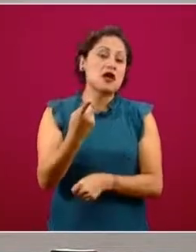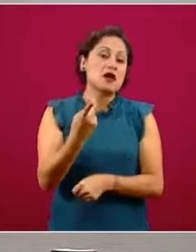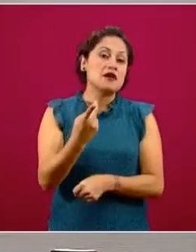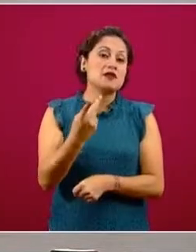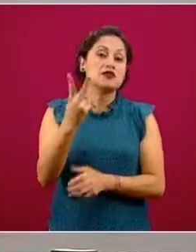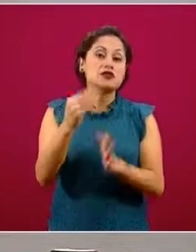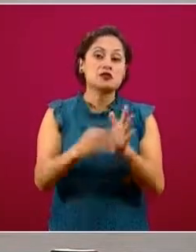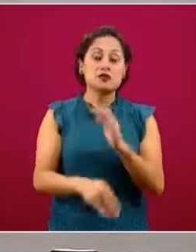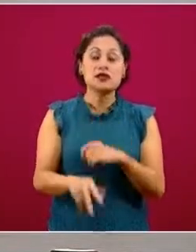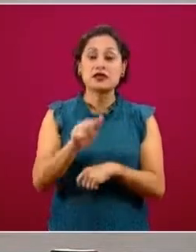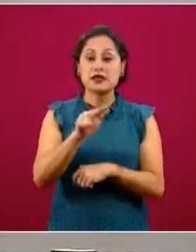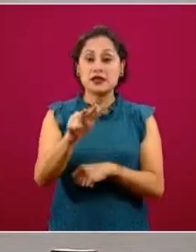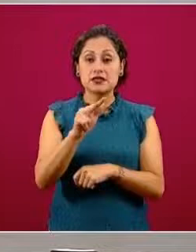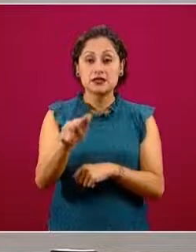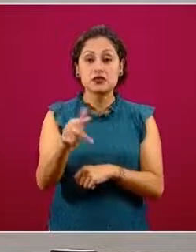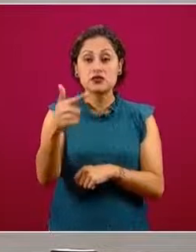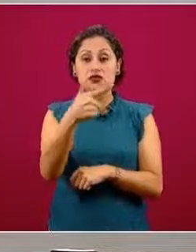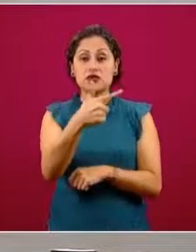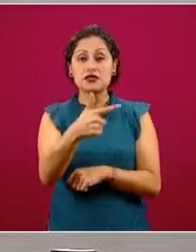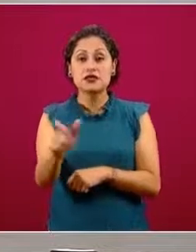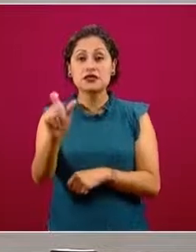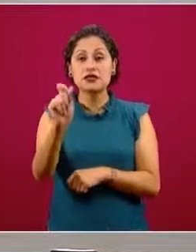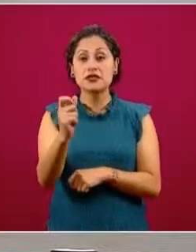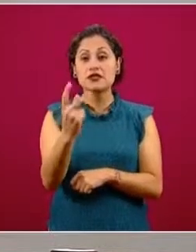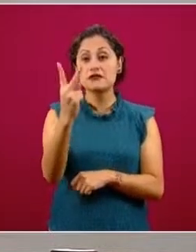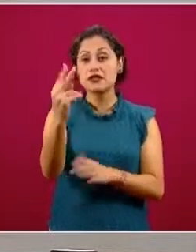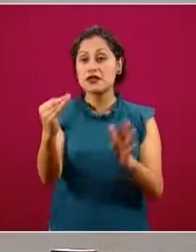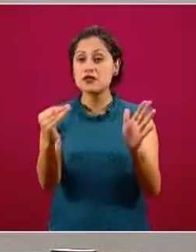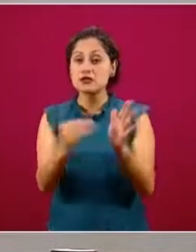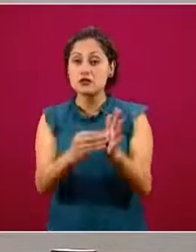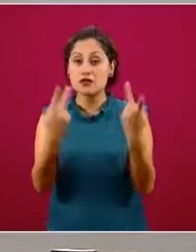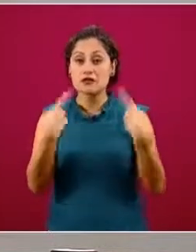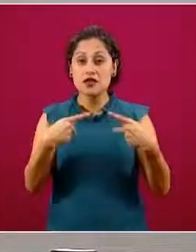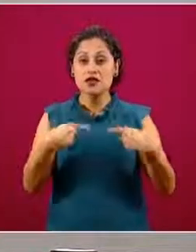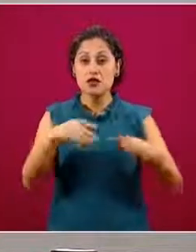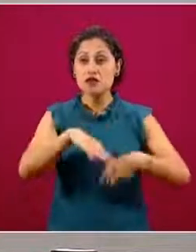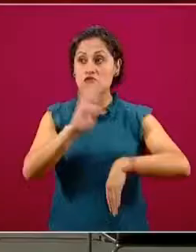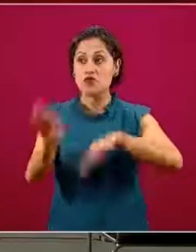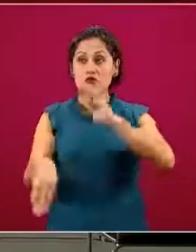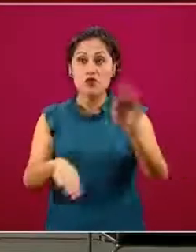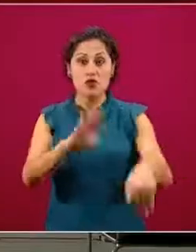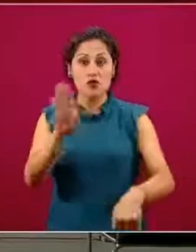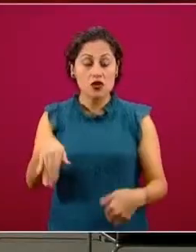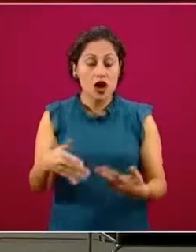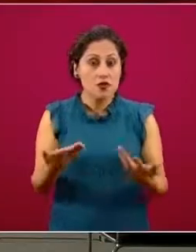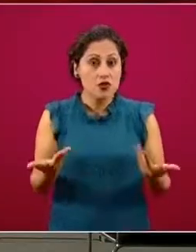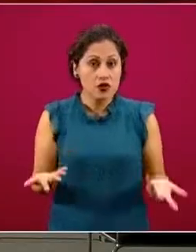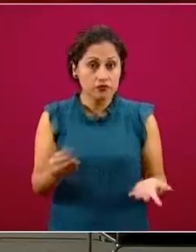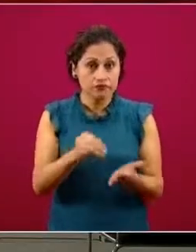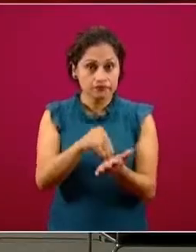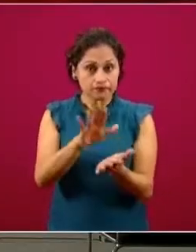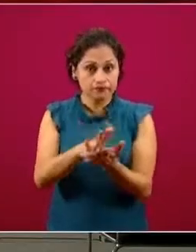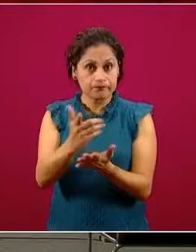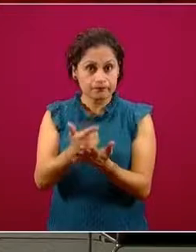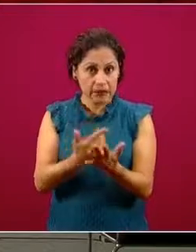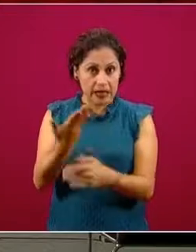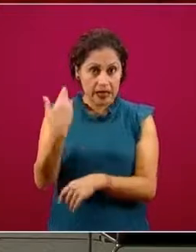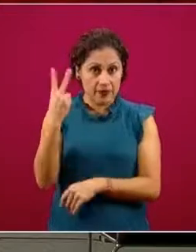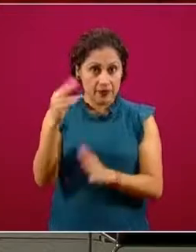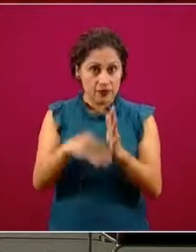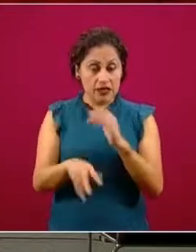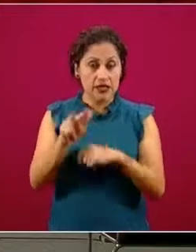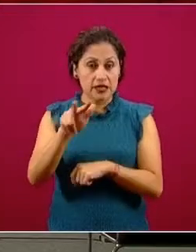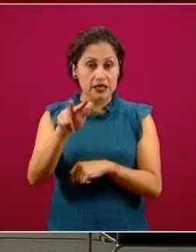murieron más de 722,000 personas. Es el año más reciente en el que hay registros, 2018, y murieron más